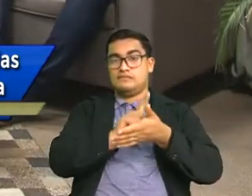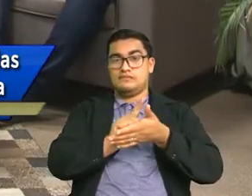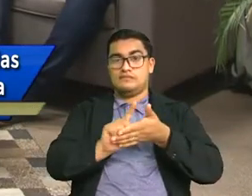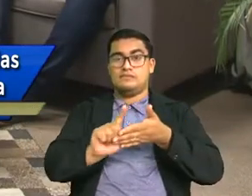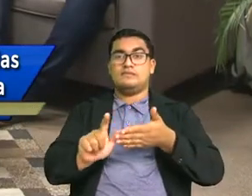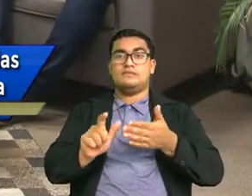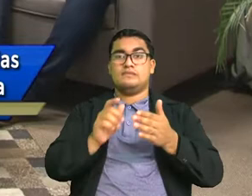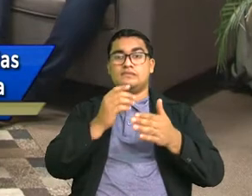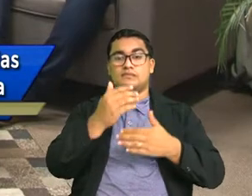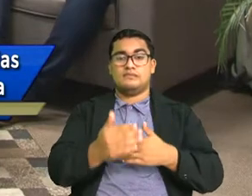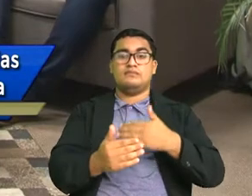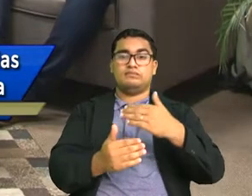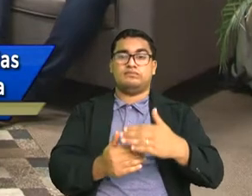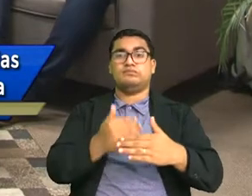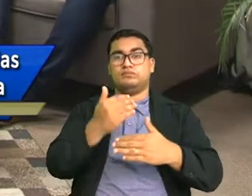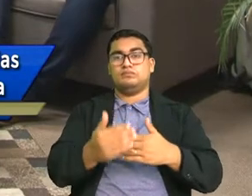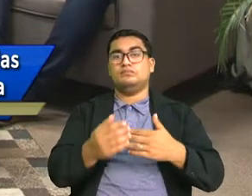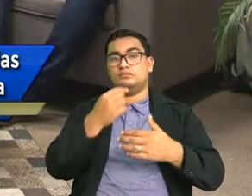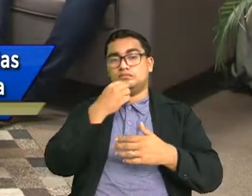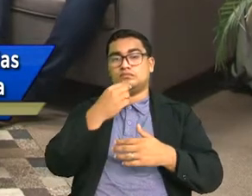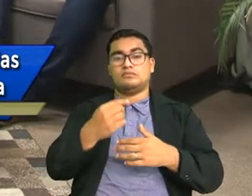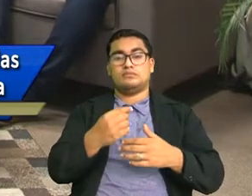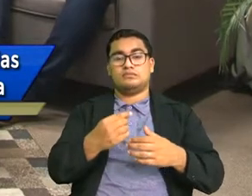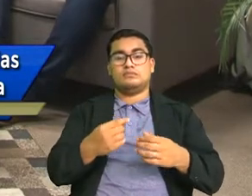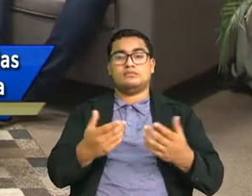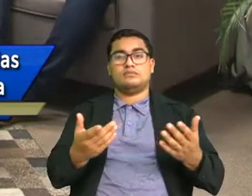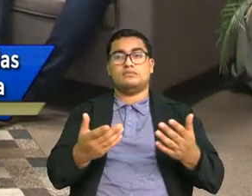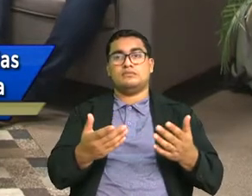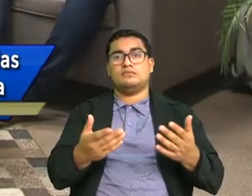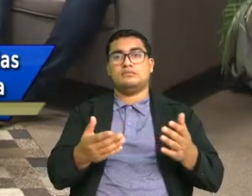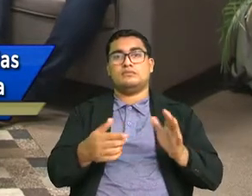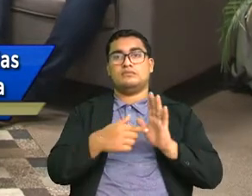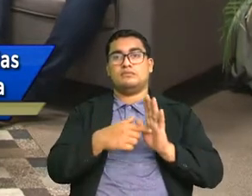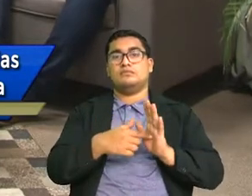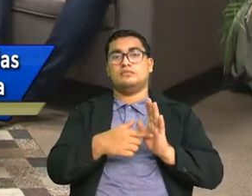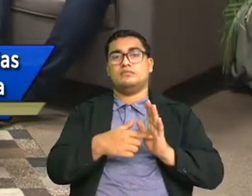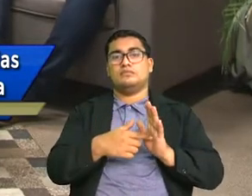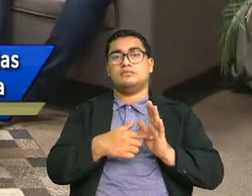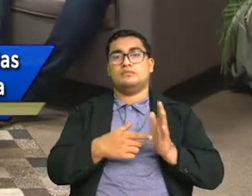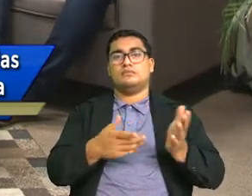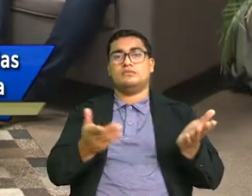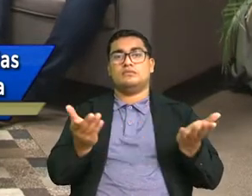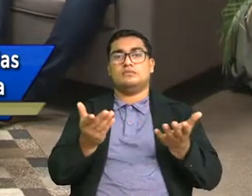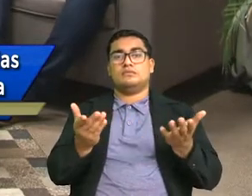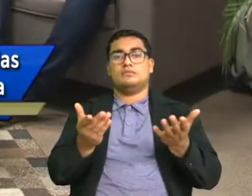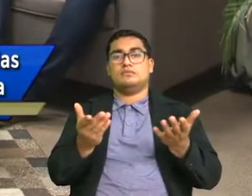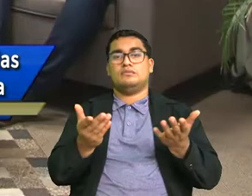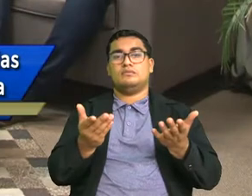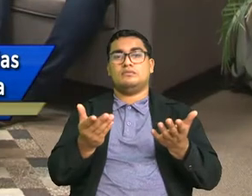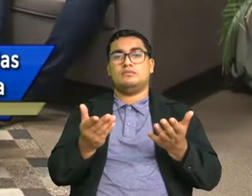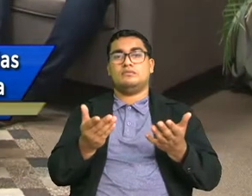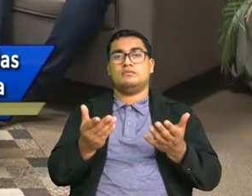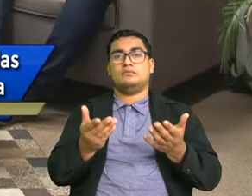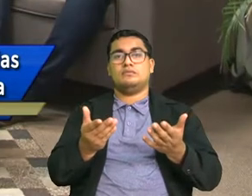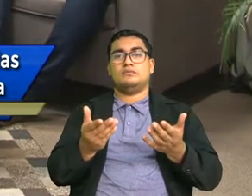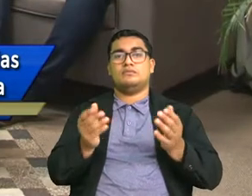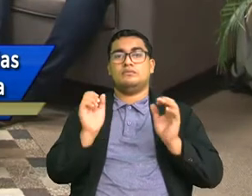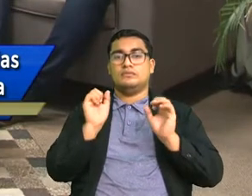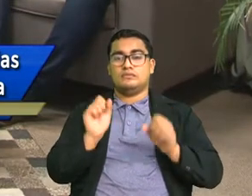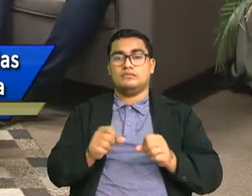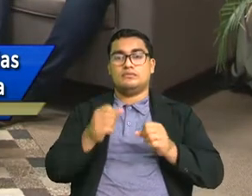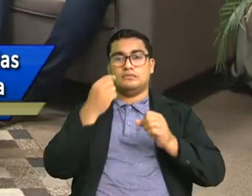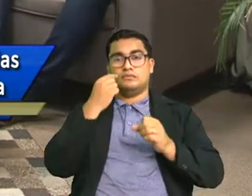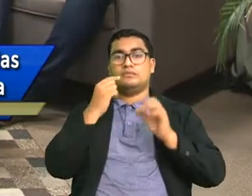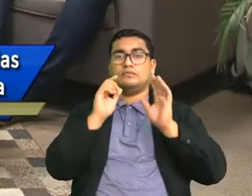proceso dejarlo de lógicamente en campos secados y el problema de humedad pues hay que buscar tendales para secarlo para tratar de asegurar de que